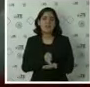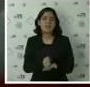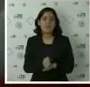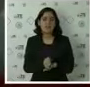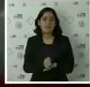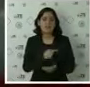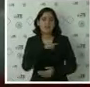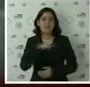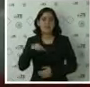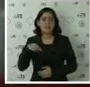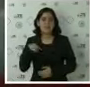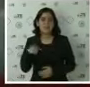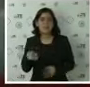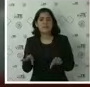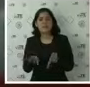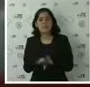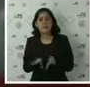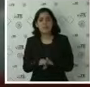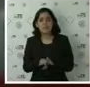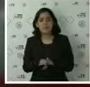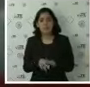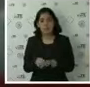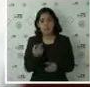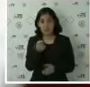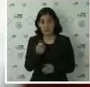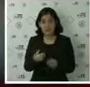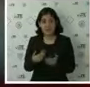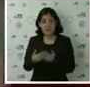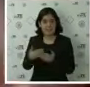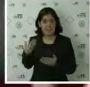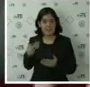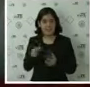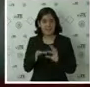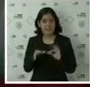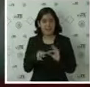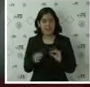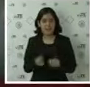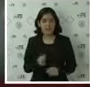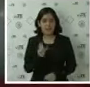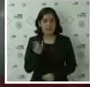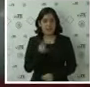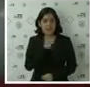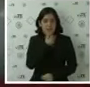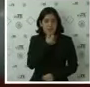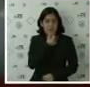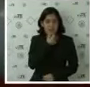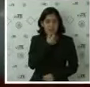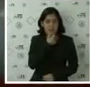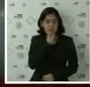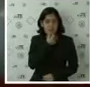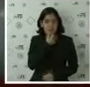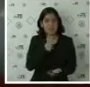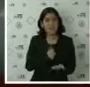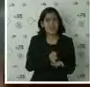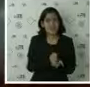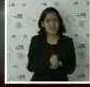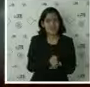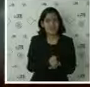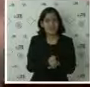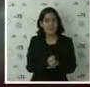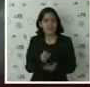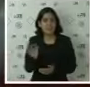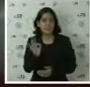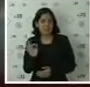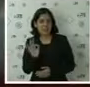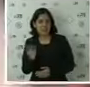bien. Dijo, desde que estamos chiquitos, tomamos decisiones. Tenemos la democracia, a veces no tanto, y nos aplican la de porque soy tu mamá, te callas,